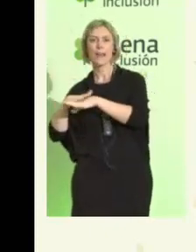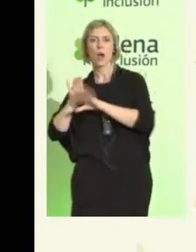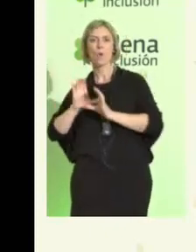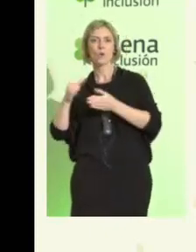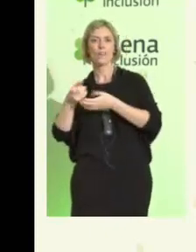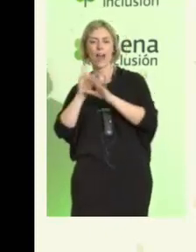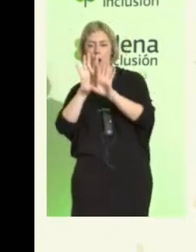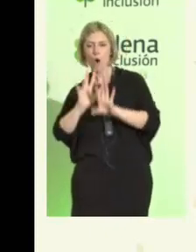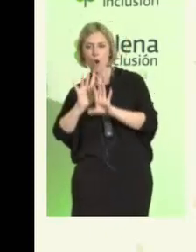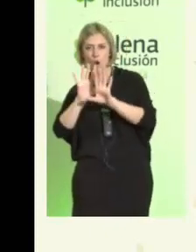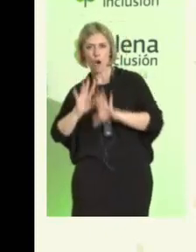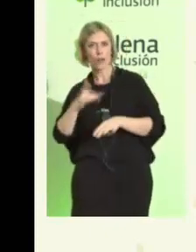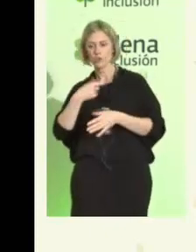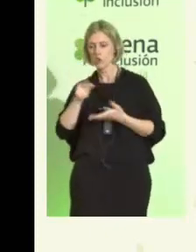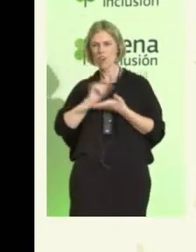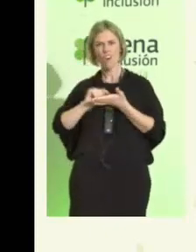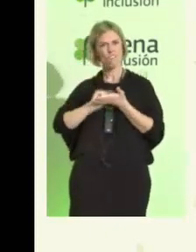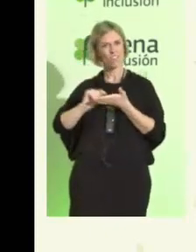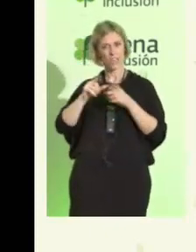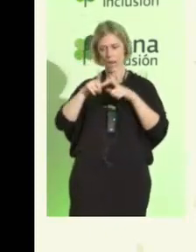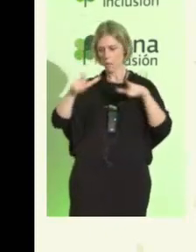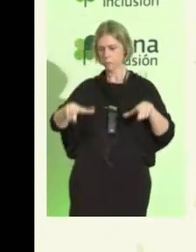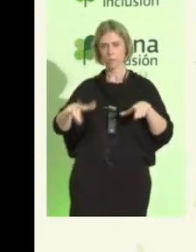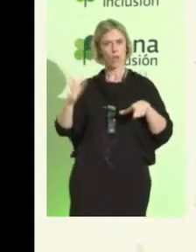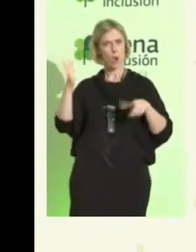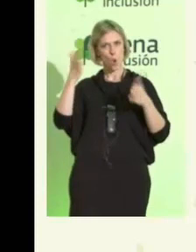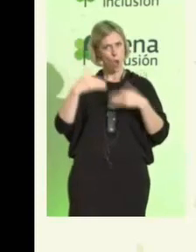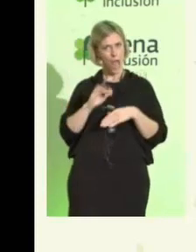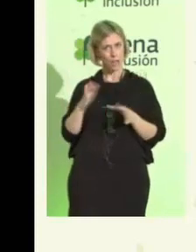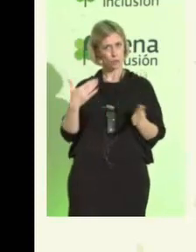Nosotros trabajamos sobre el terreno donde la gente vive